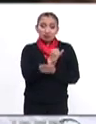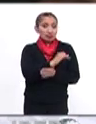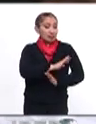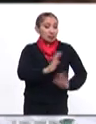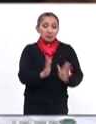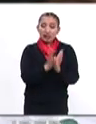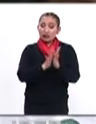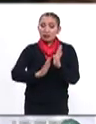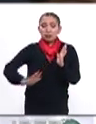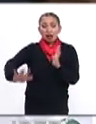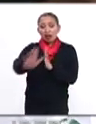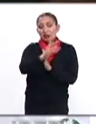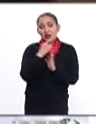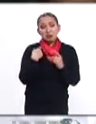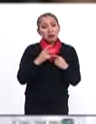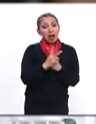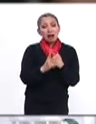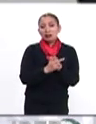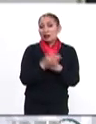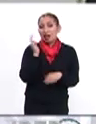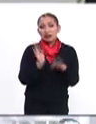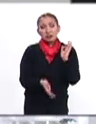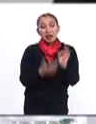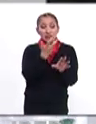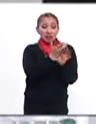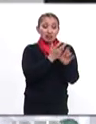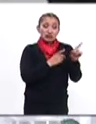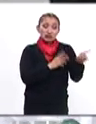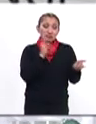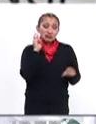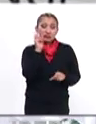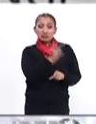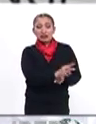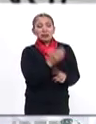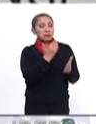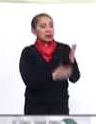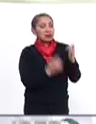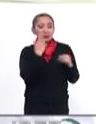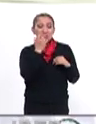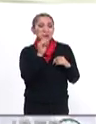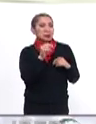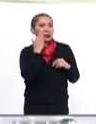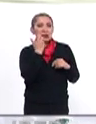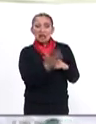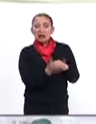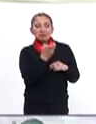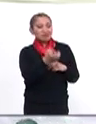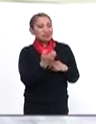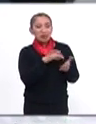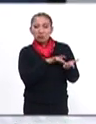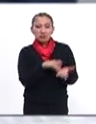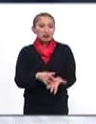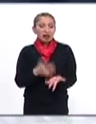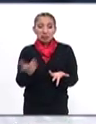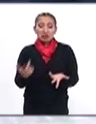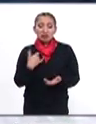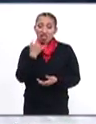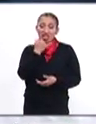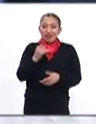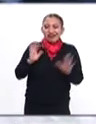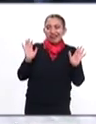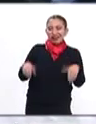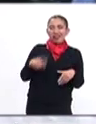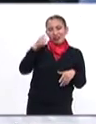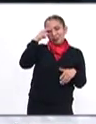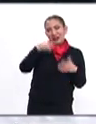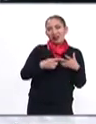la participación y la suma de voluntades. En el caso de los Estados Unidos vemos la falta de voluntad política y, como dices, el escepticismo del